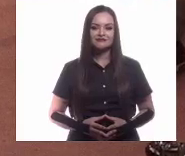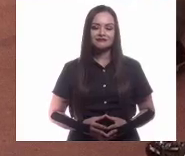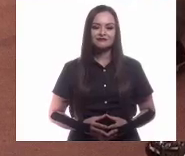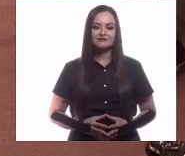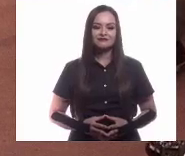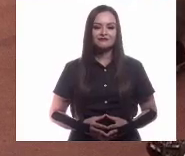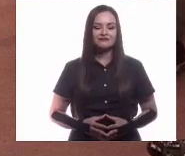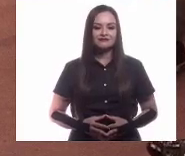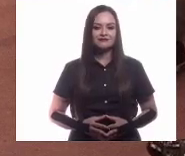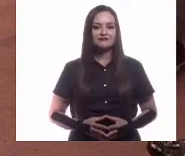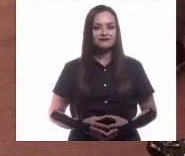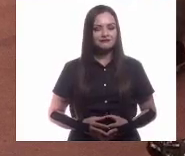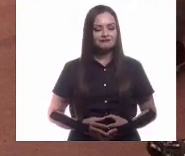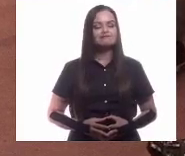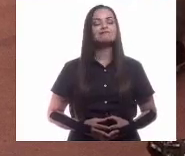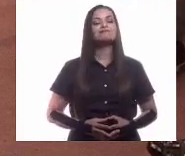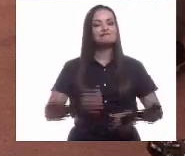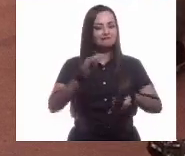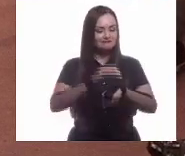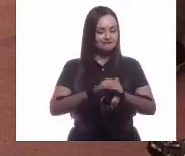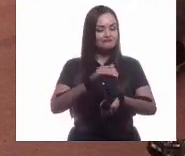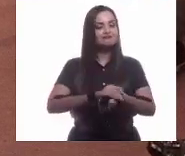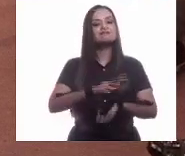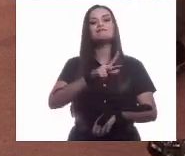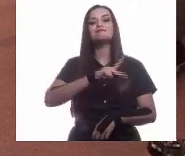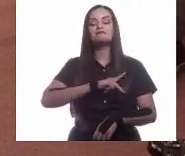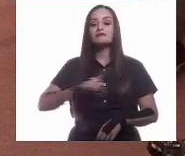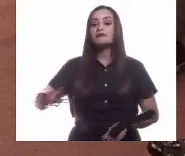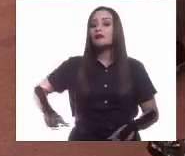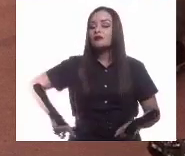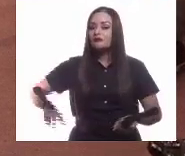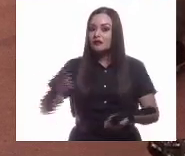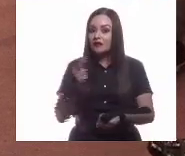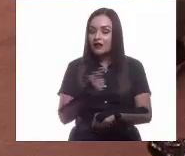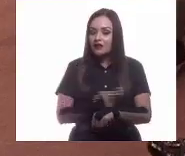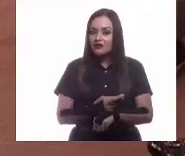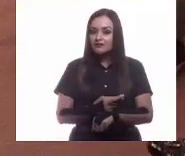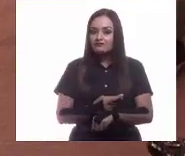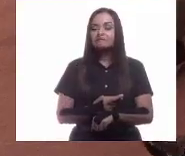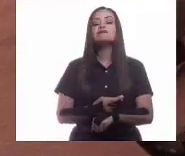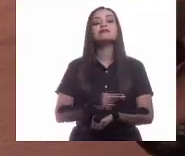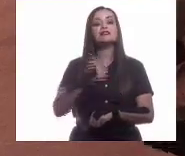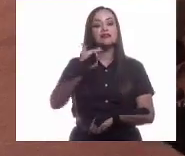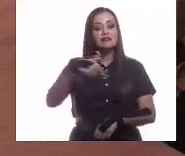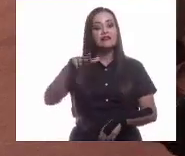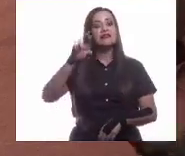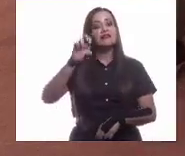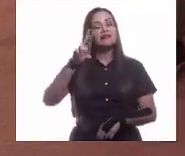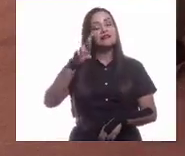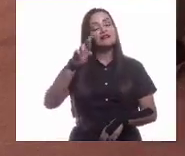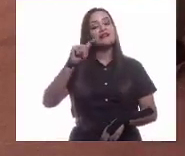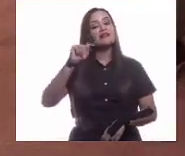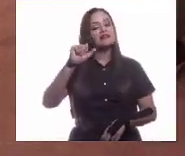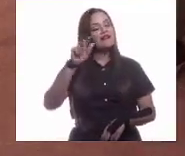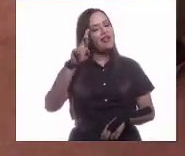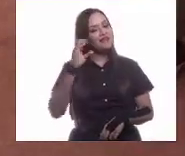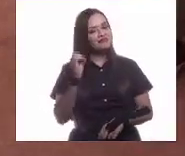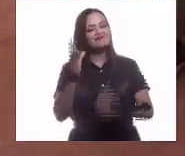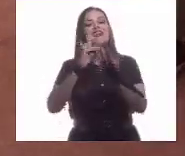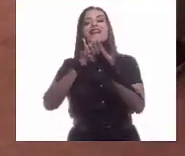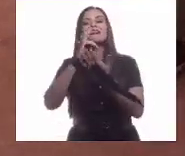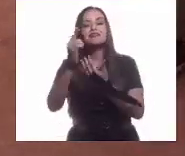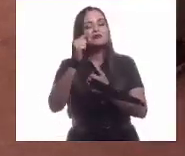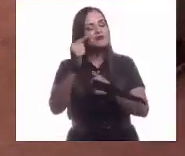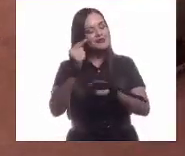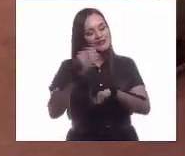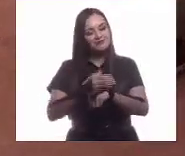También, por supuesto, mi gran amigo y gobernador de Querétaro, Francisco Domínguez Servién. Gracias, Pancho, por estar el día